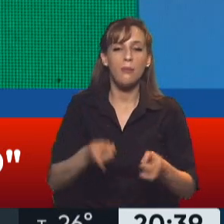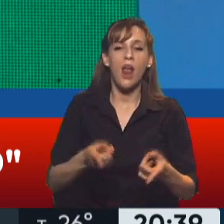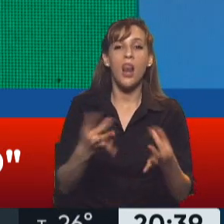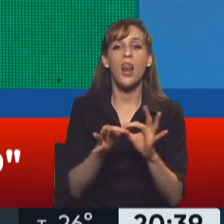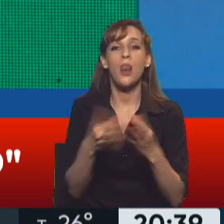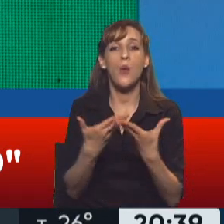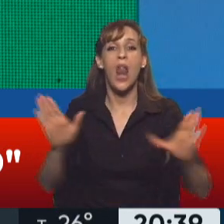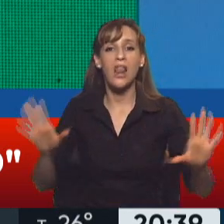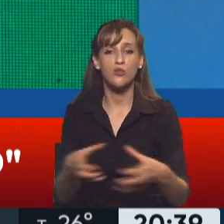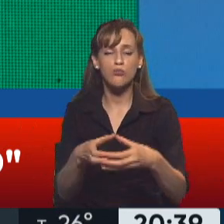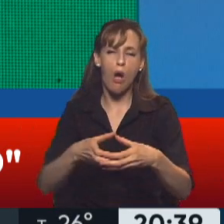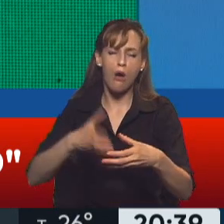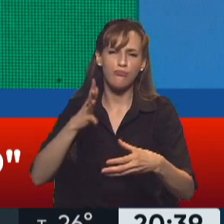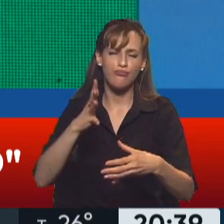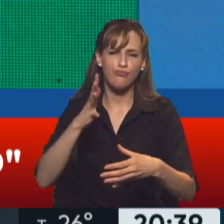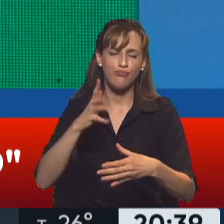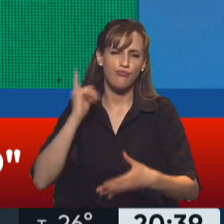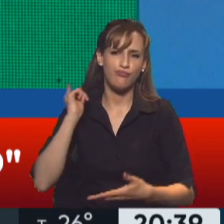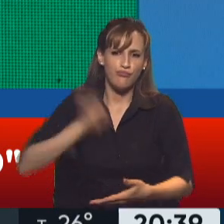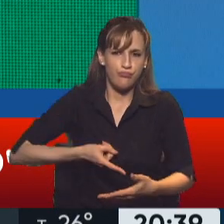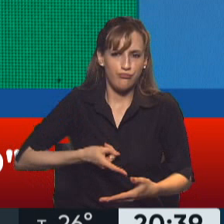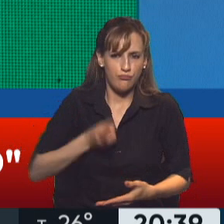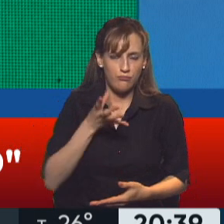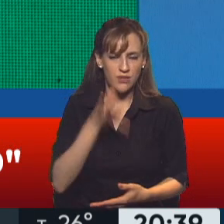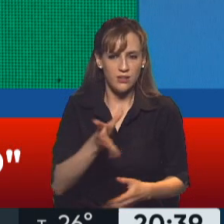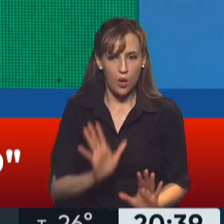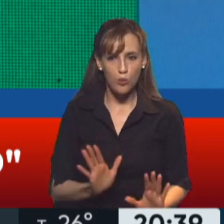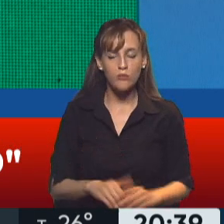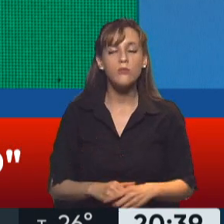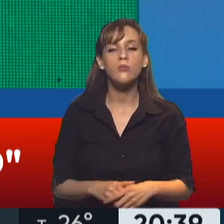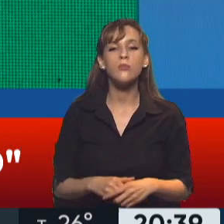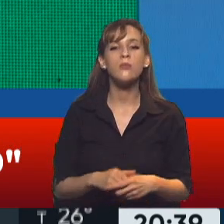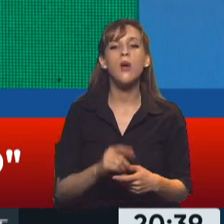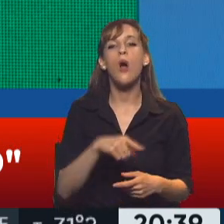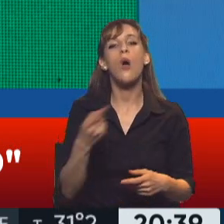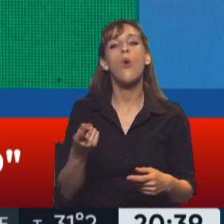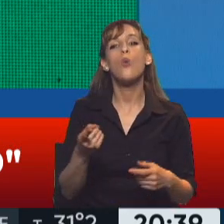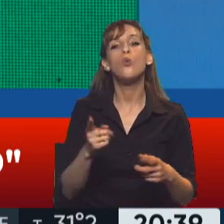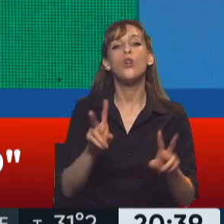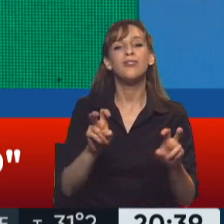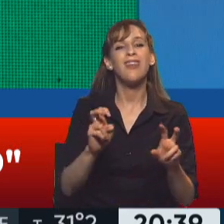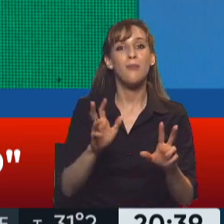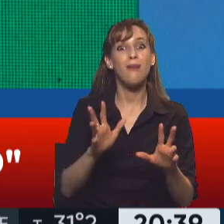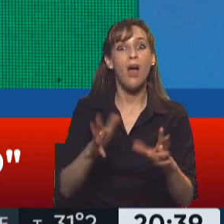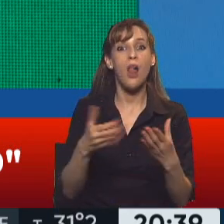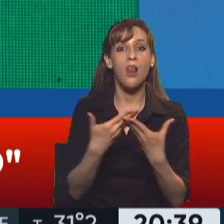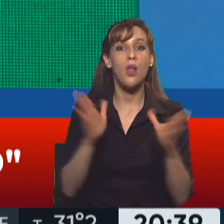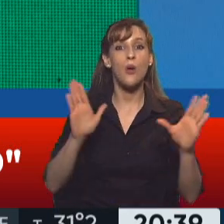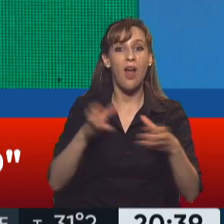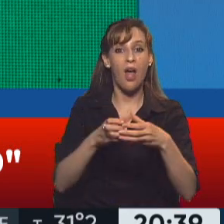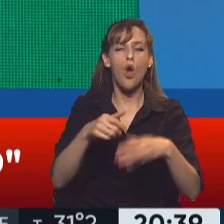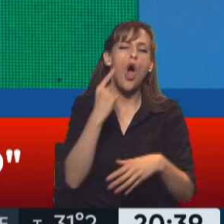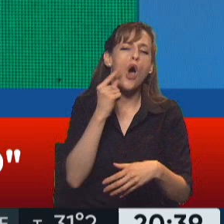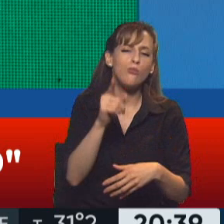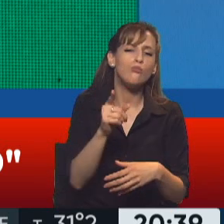¿no? Hay una de las figuras señeras de la filosofía liberal de los liberales actuales, que Friedrich Hayek